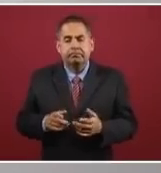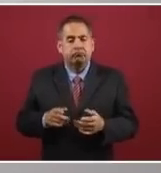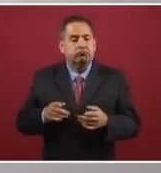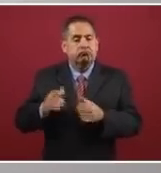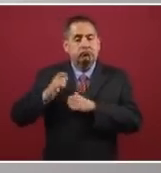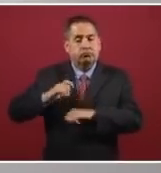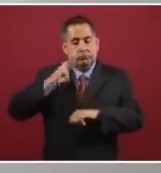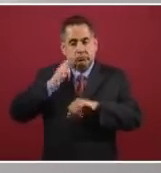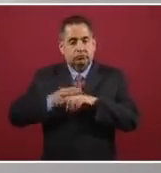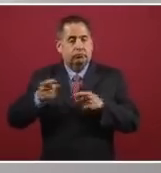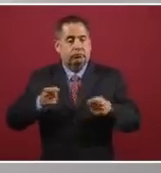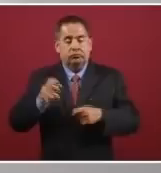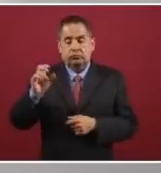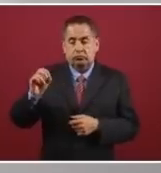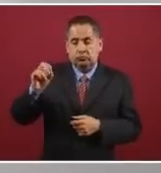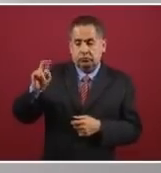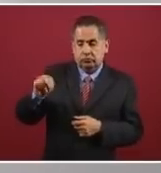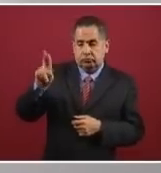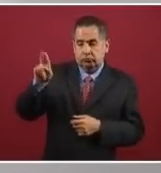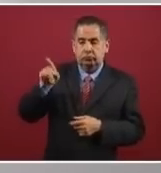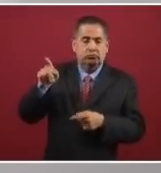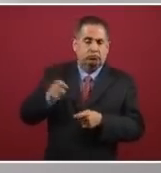conduciendo la ONU,